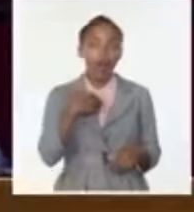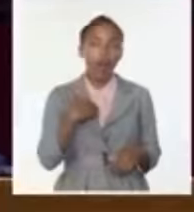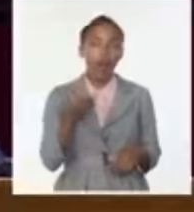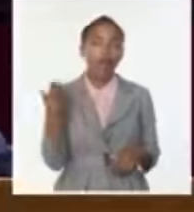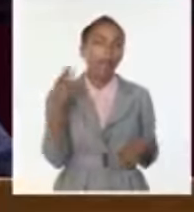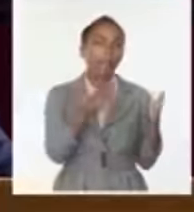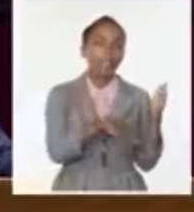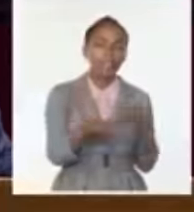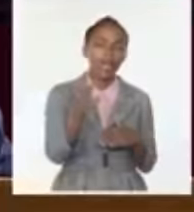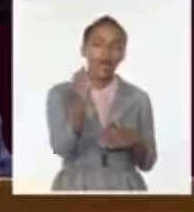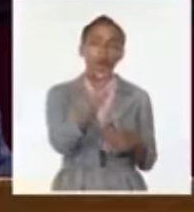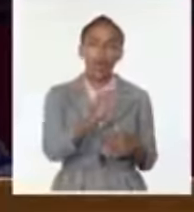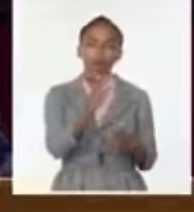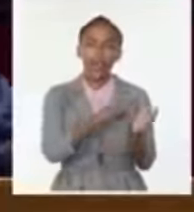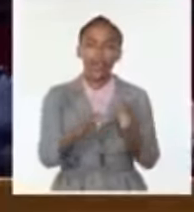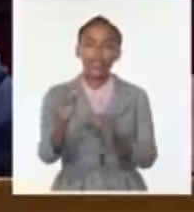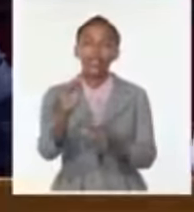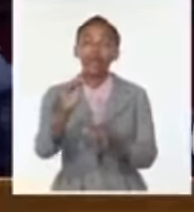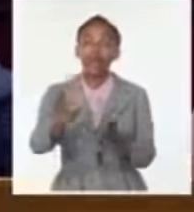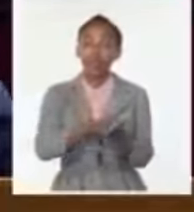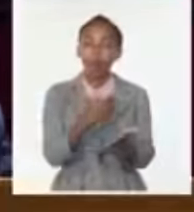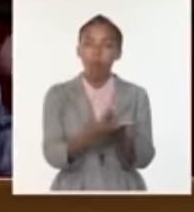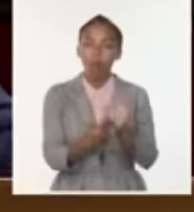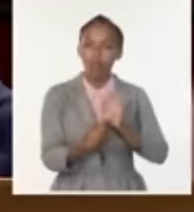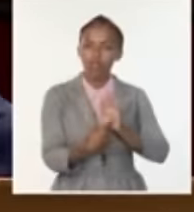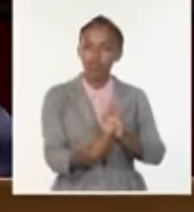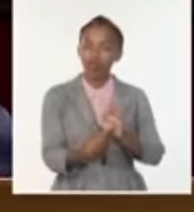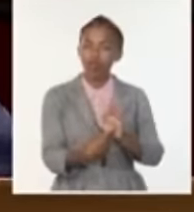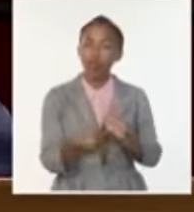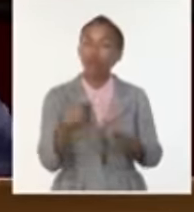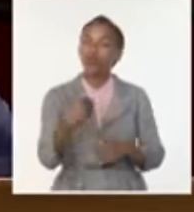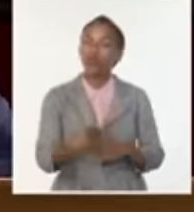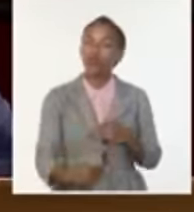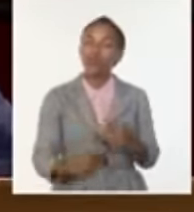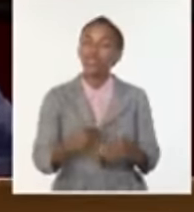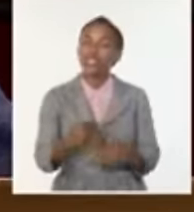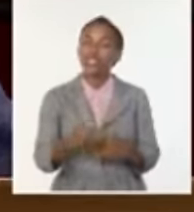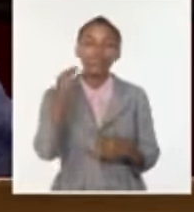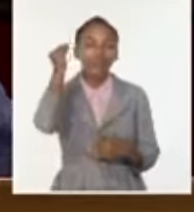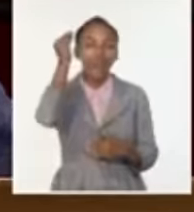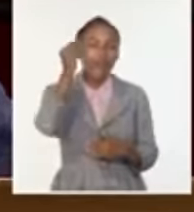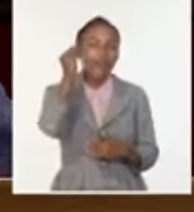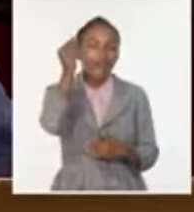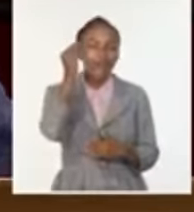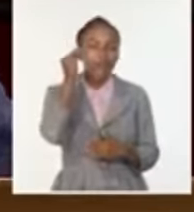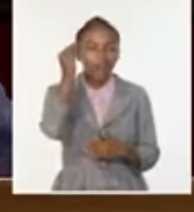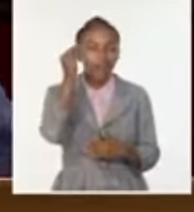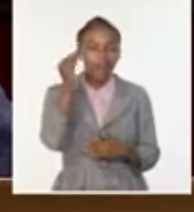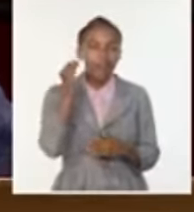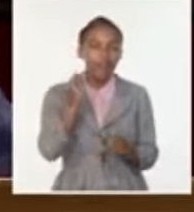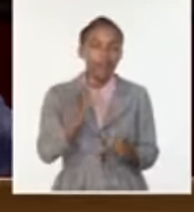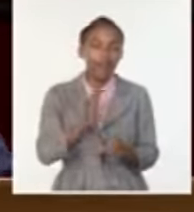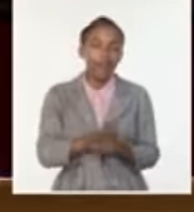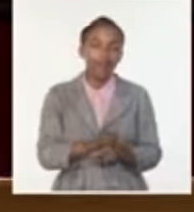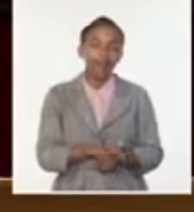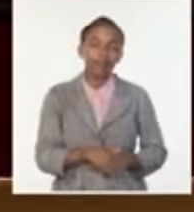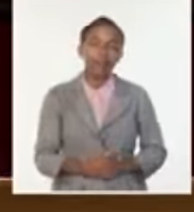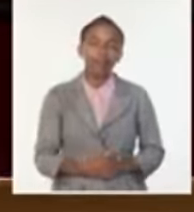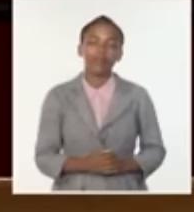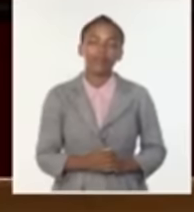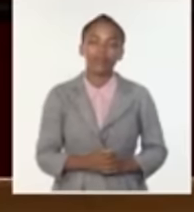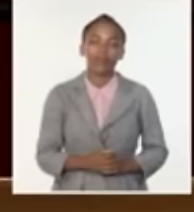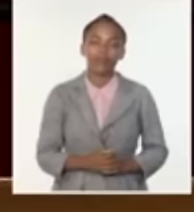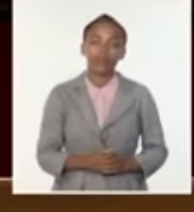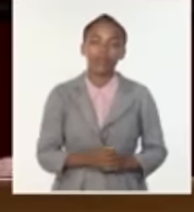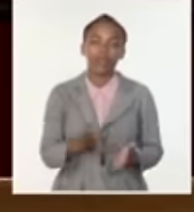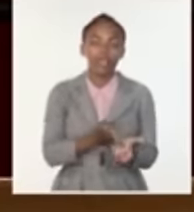y esa propuesta está elaborada, está en un proceso de análisis por sus implicaciones, etc. Se avanza en el